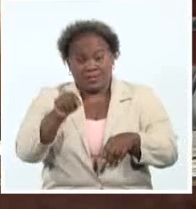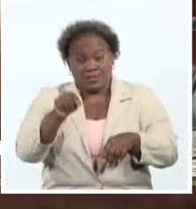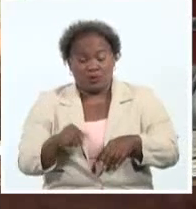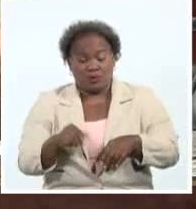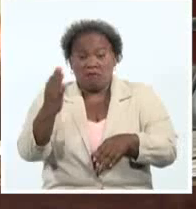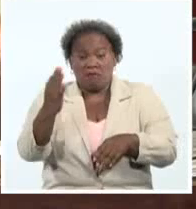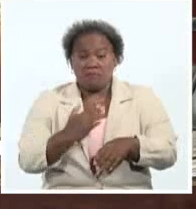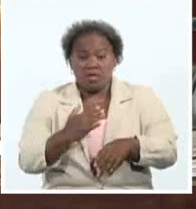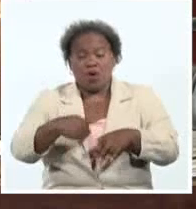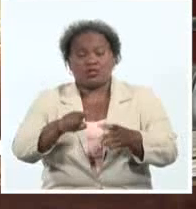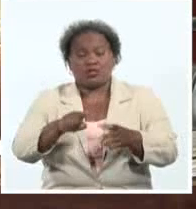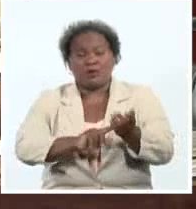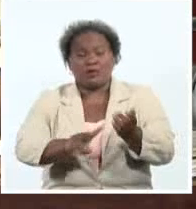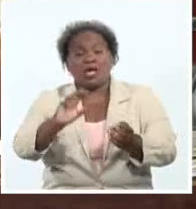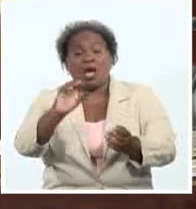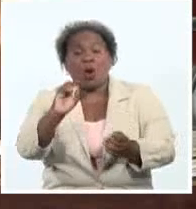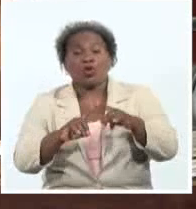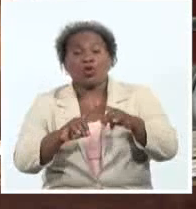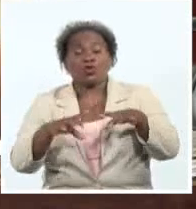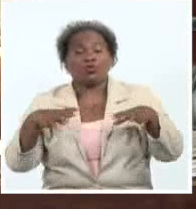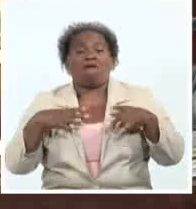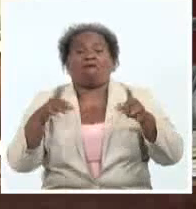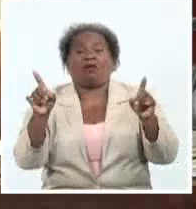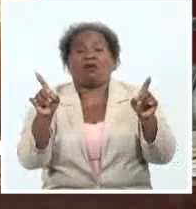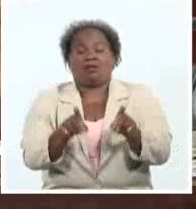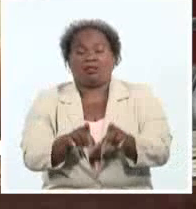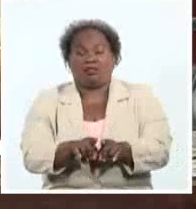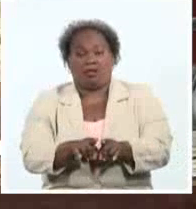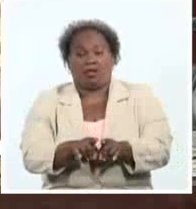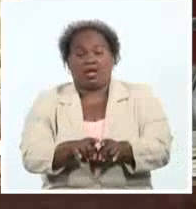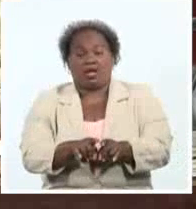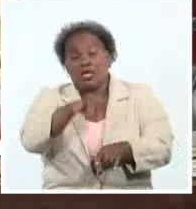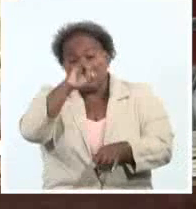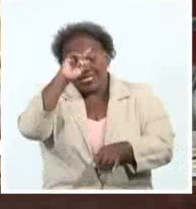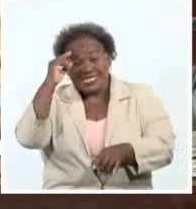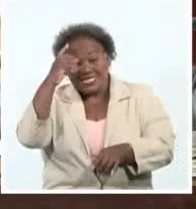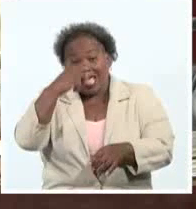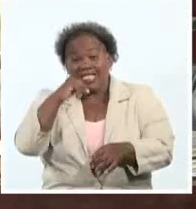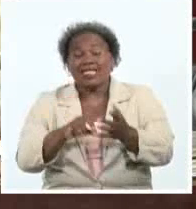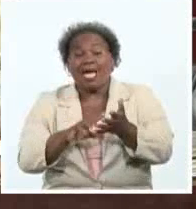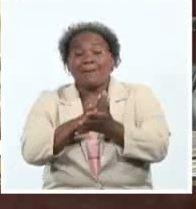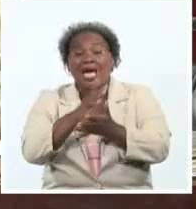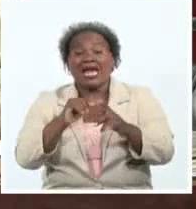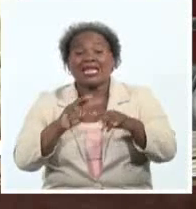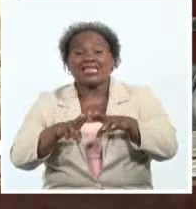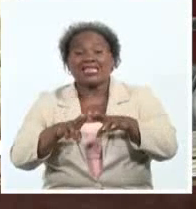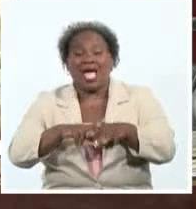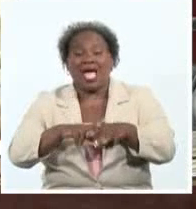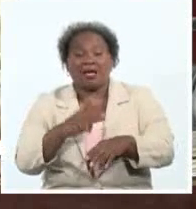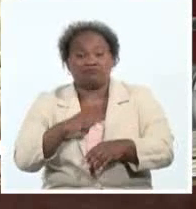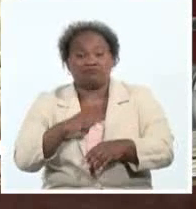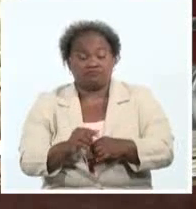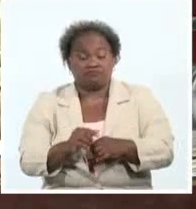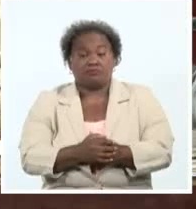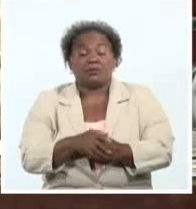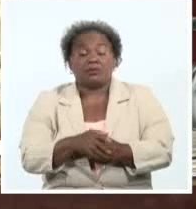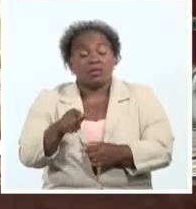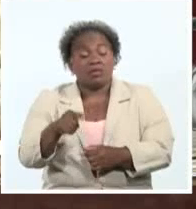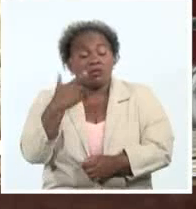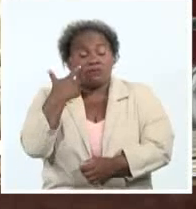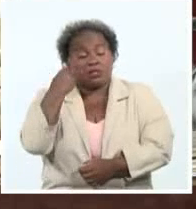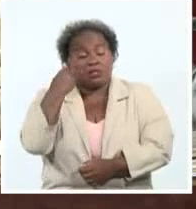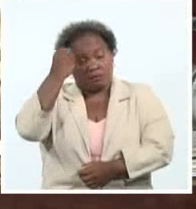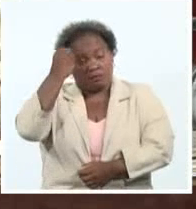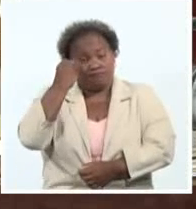o dígase los polos turísticos como Varadero, como Santa Marta, los lugares donde se ha trabajado. Por eso creo que es muy